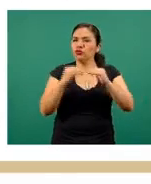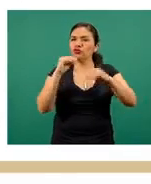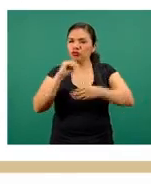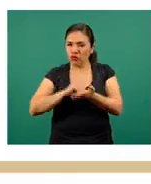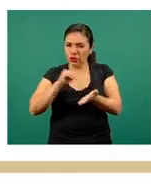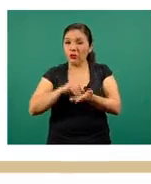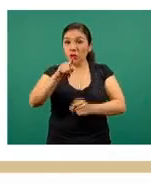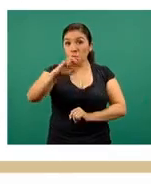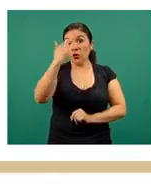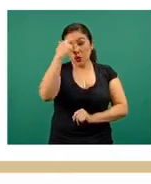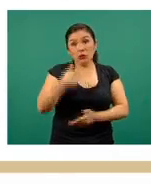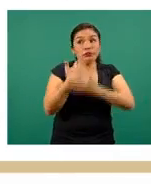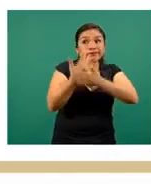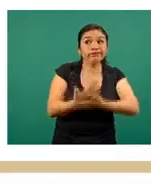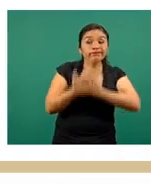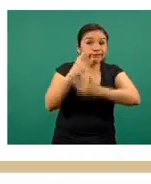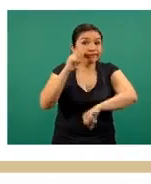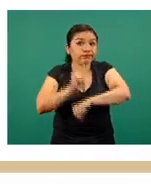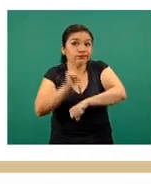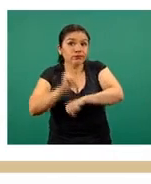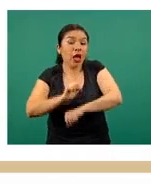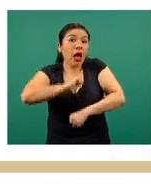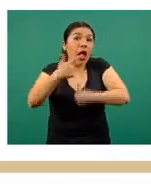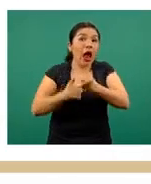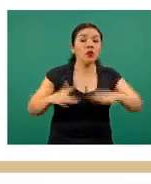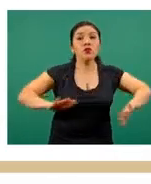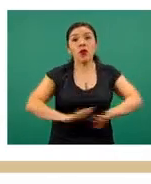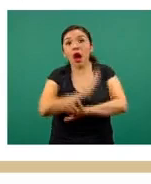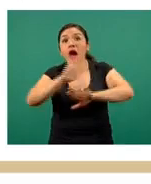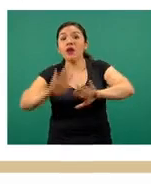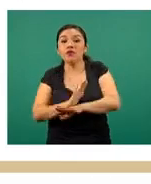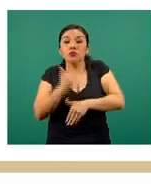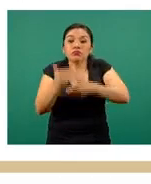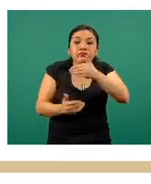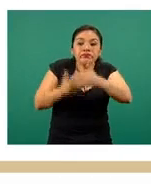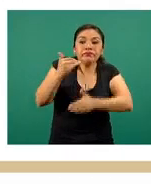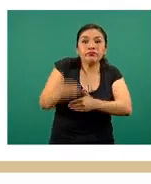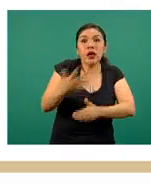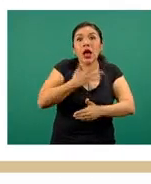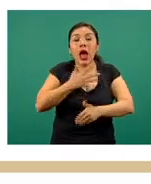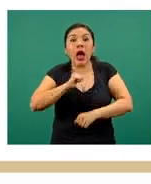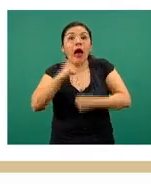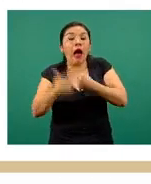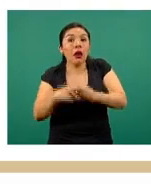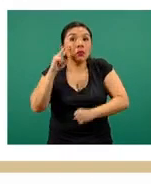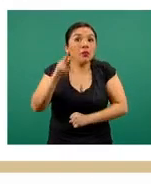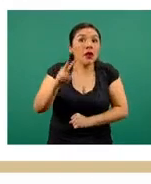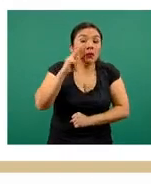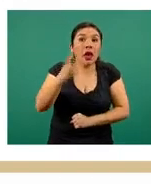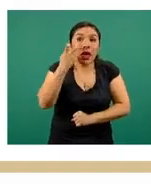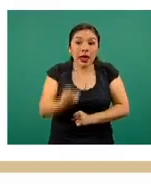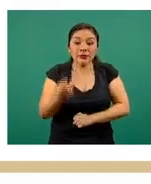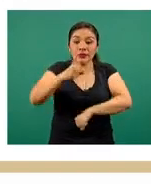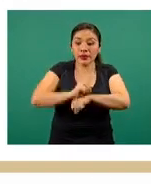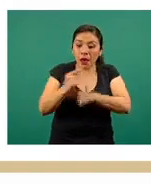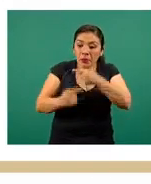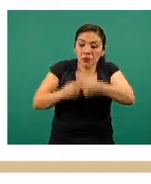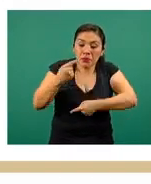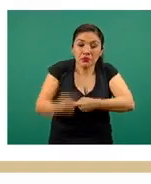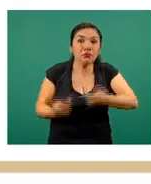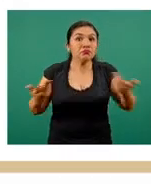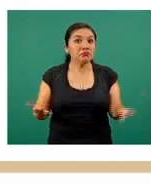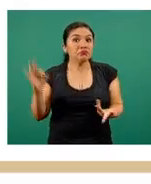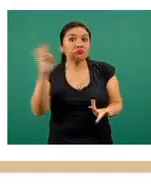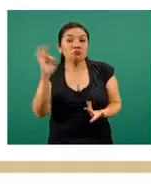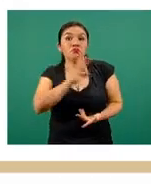que estamos expectantes y monitoreando cambios que en su momento puedan producirse precisamente en estos días y